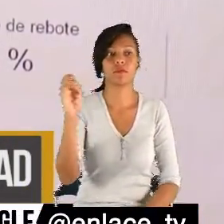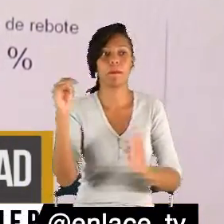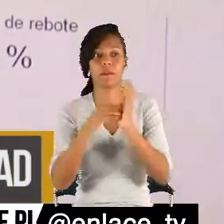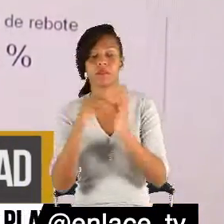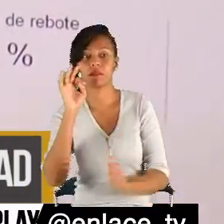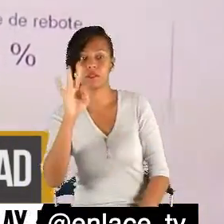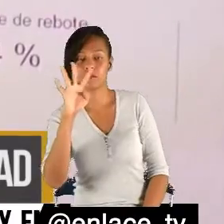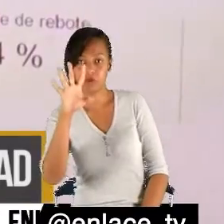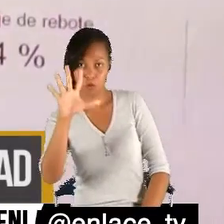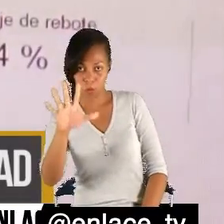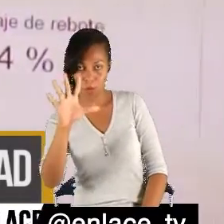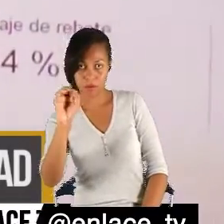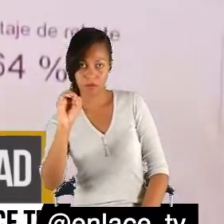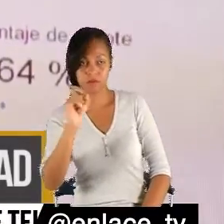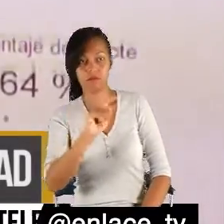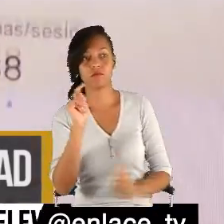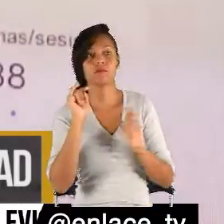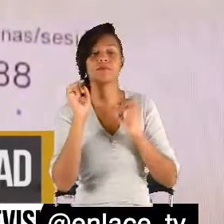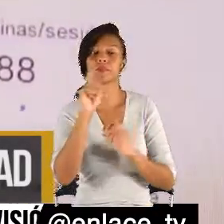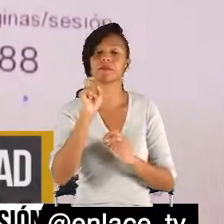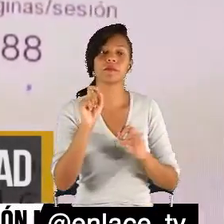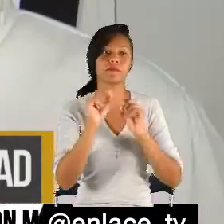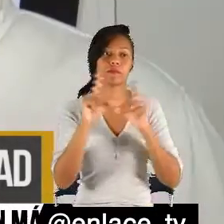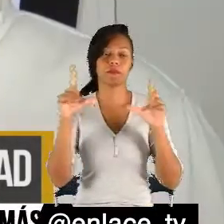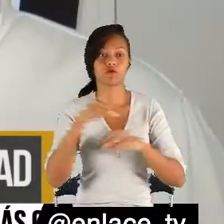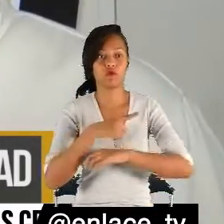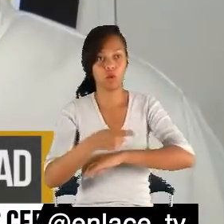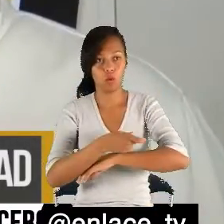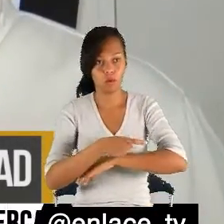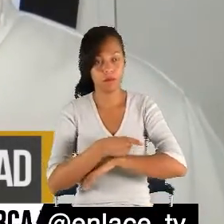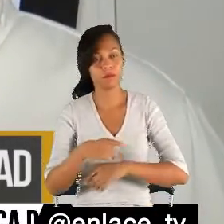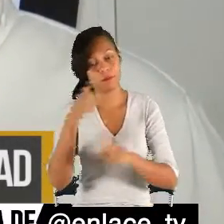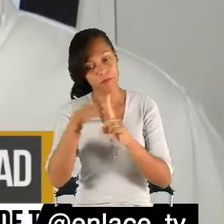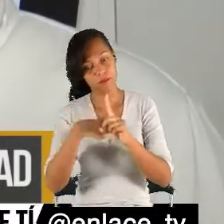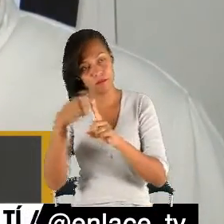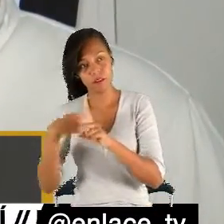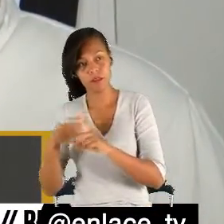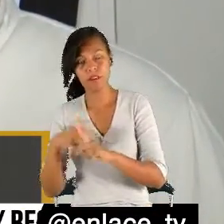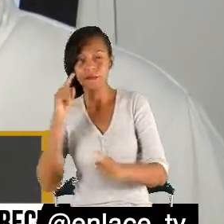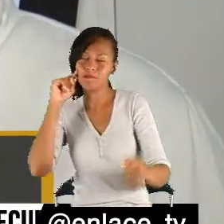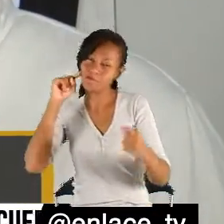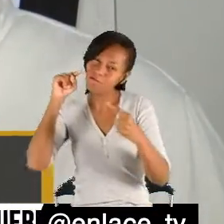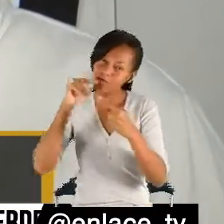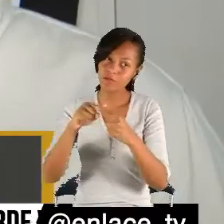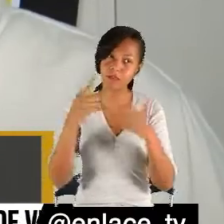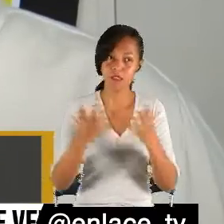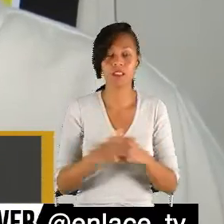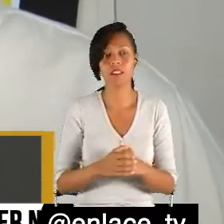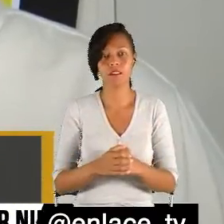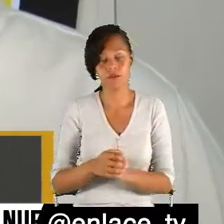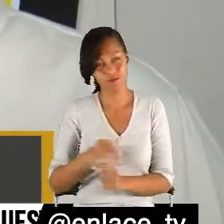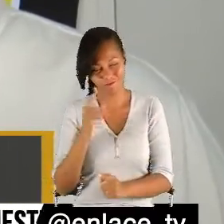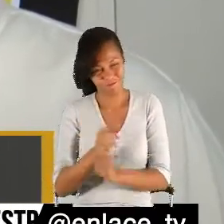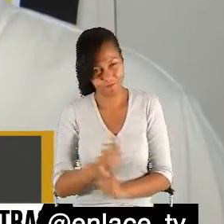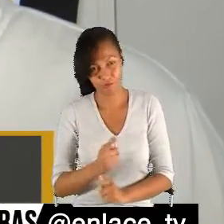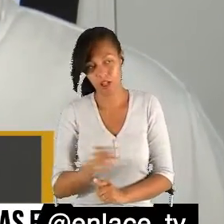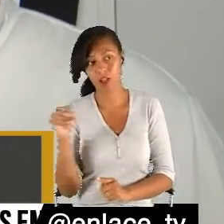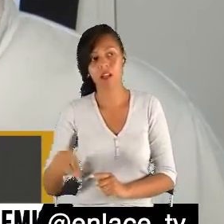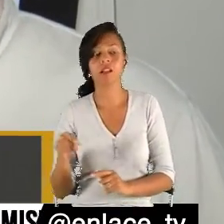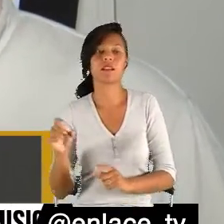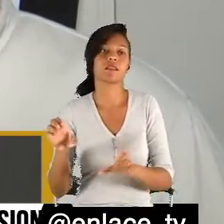350 visitas certificadas por google mes a mes nos trazamos metas de cumplimiento el número de visitas para el canal es